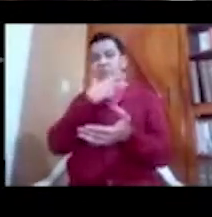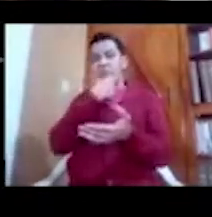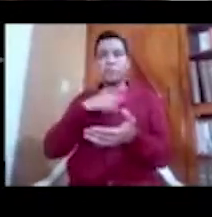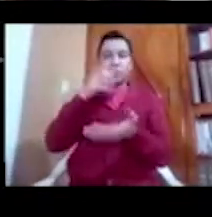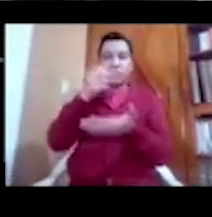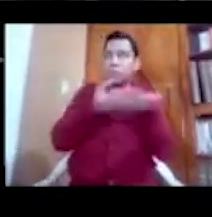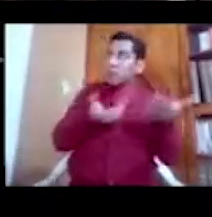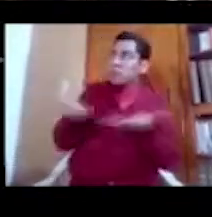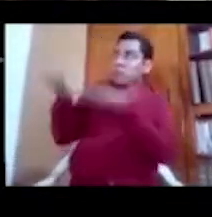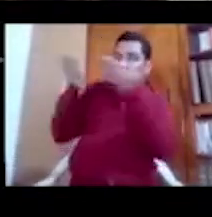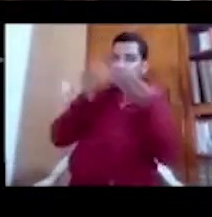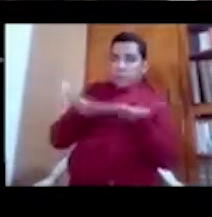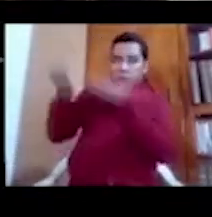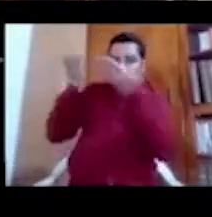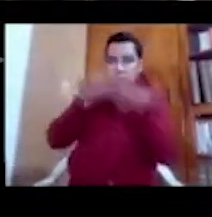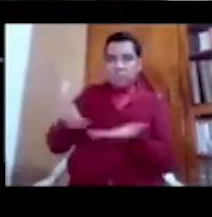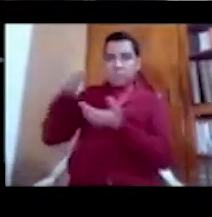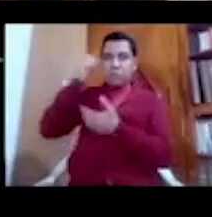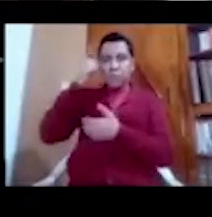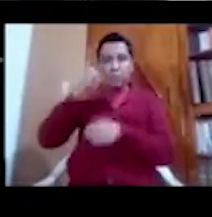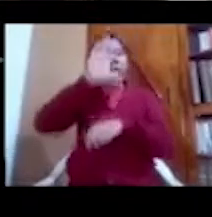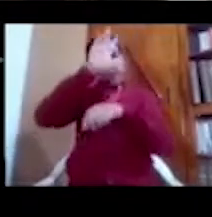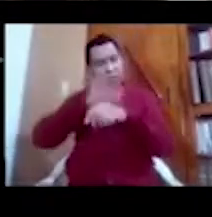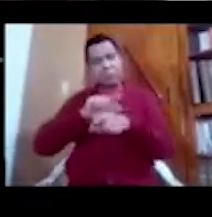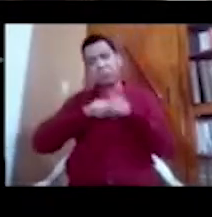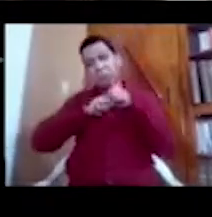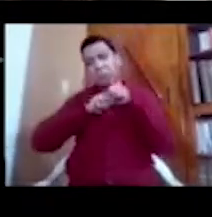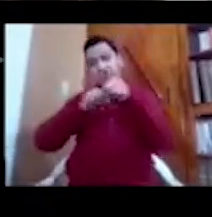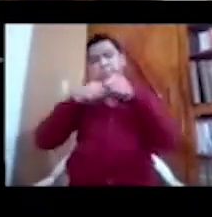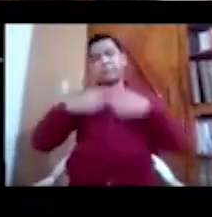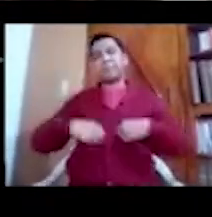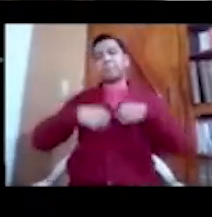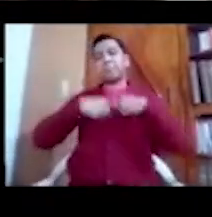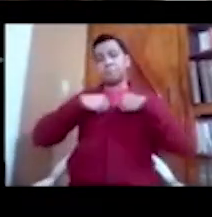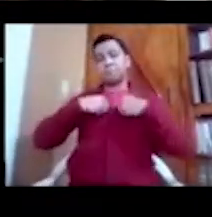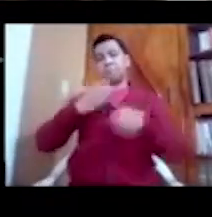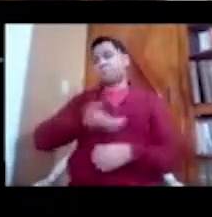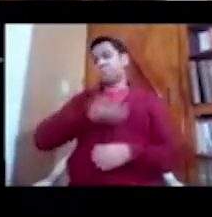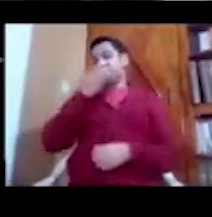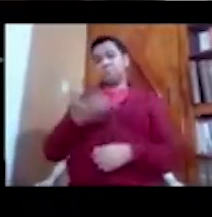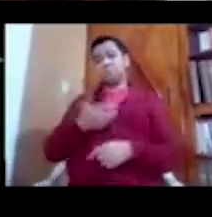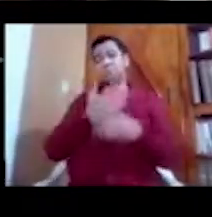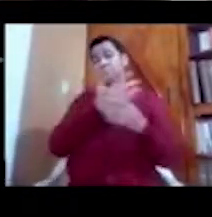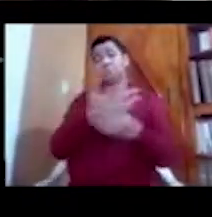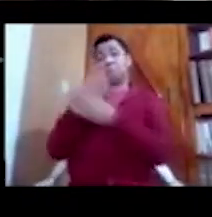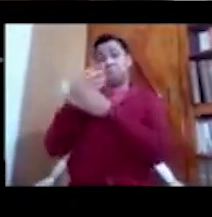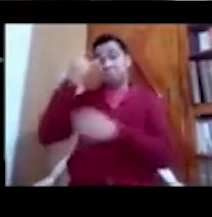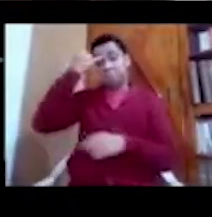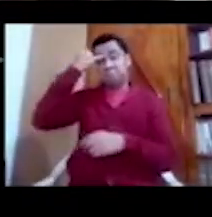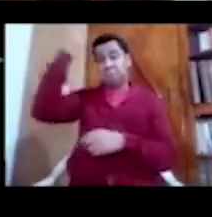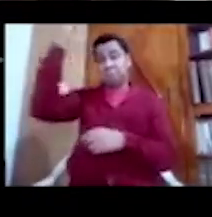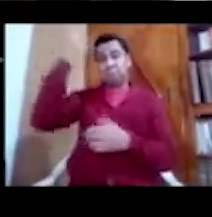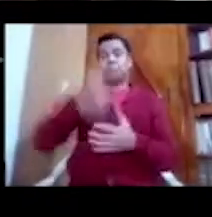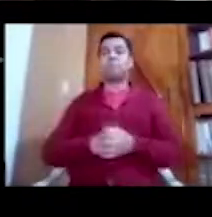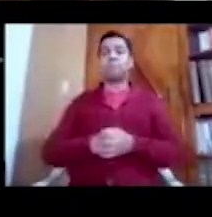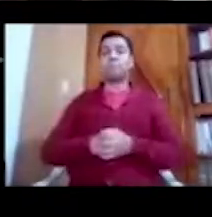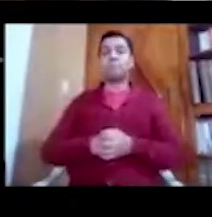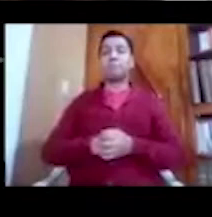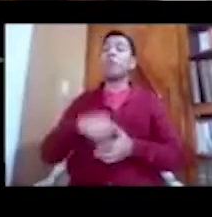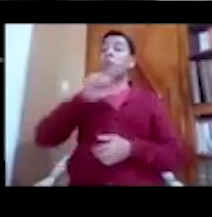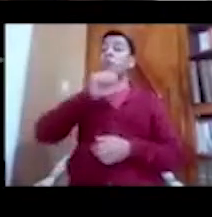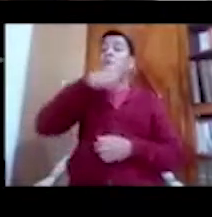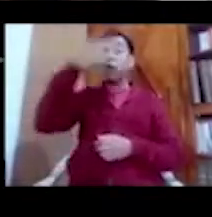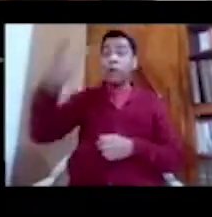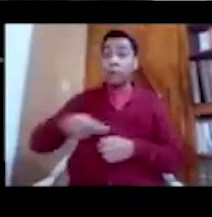perpetuar el sistema y la vida tal como la conoce. ¿Sí? ¿Alguna otra pregunta, Lilia, para que podamos